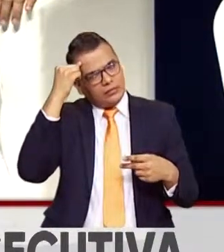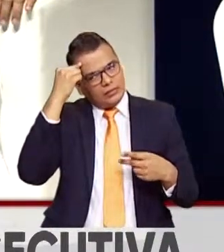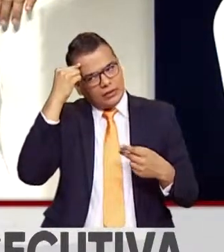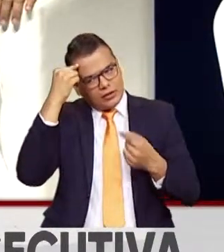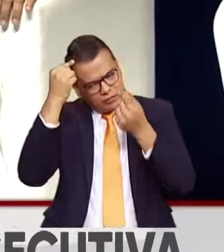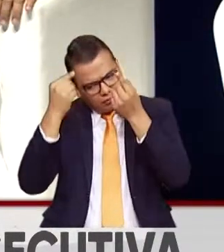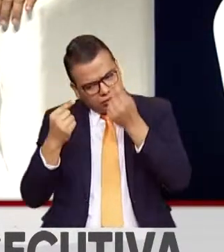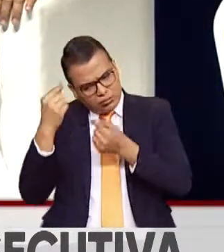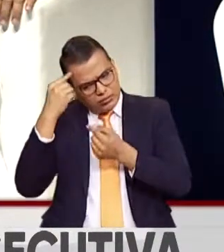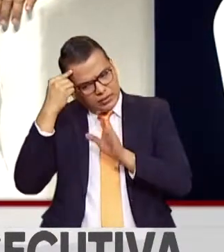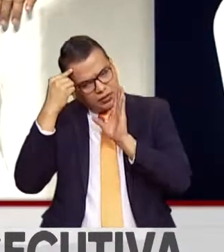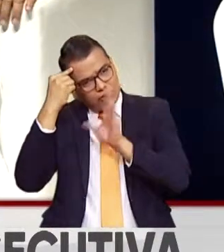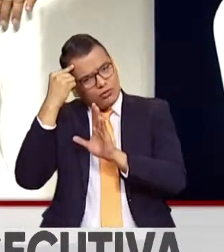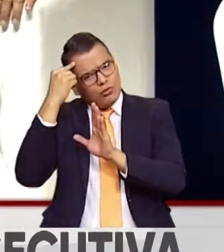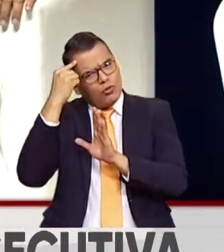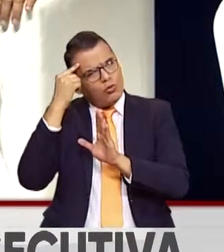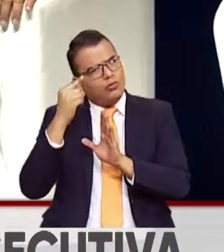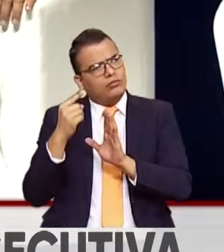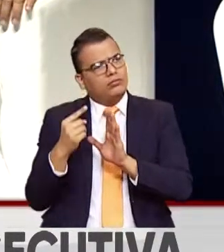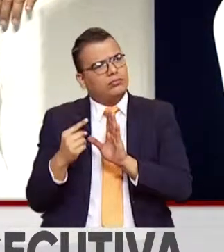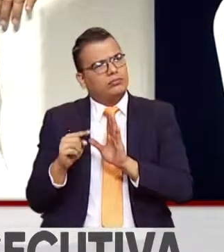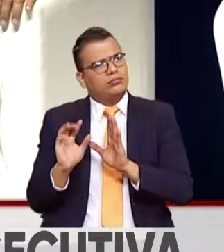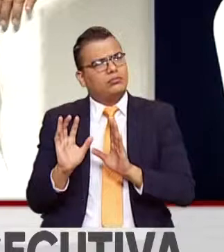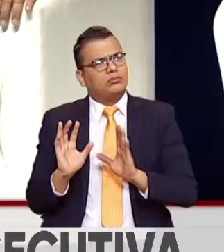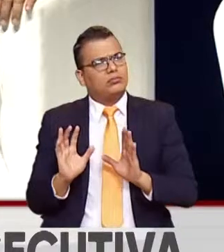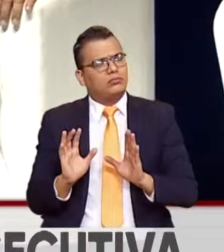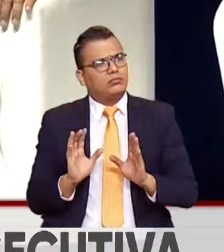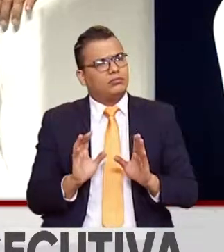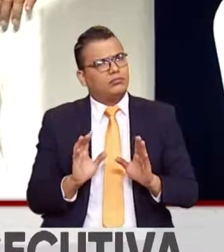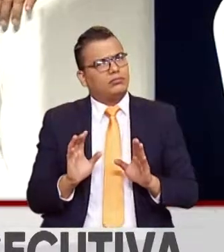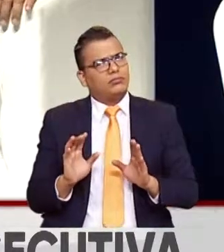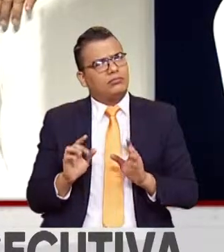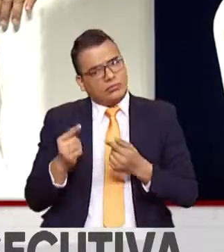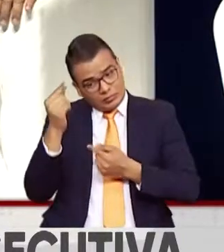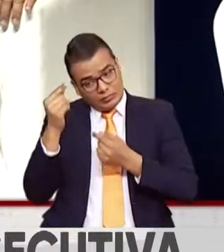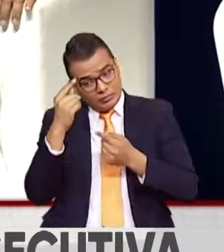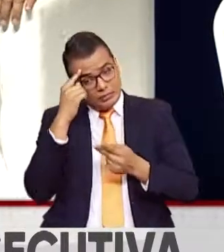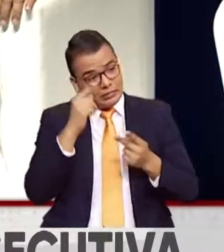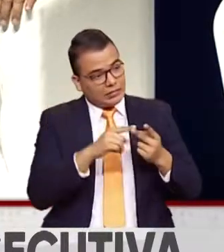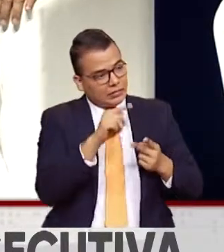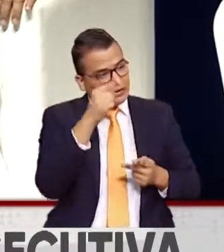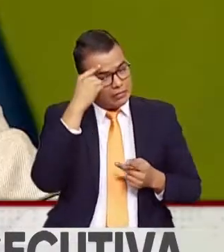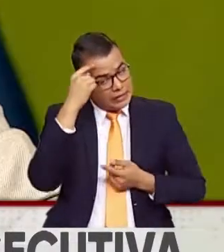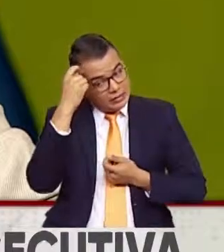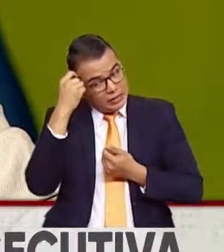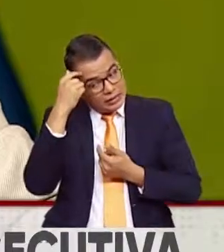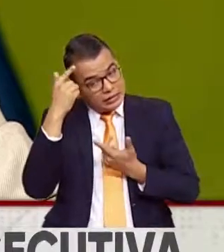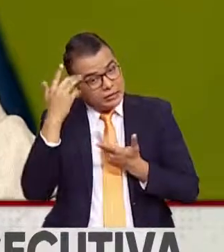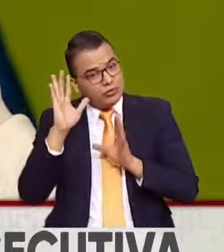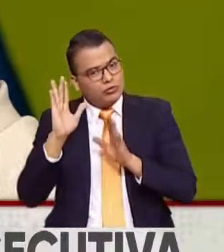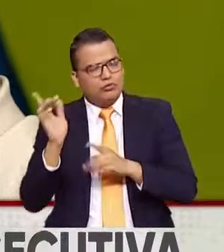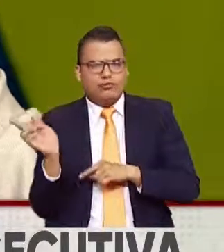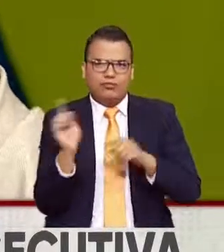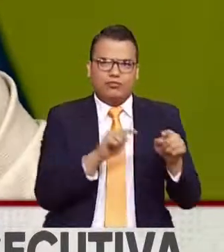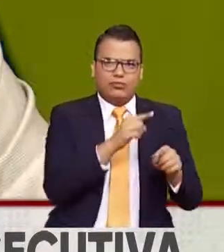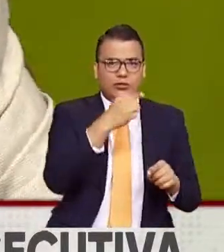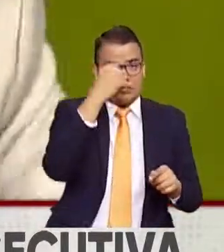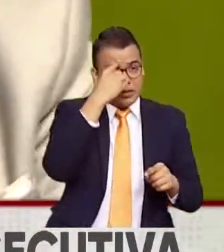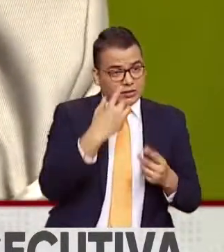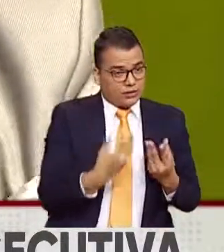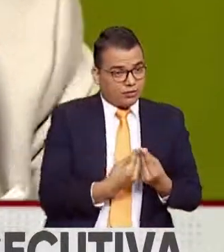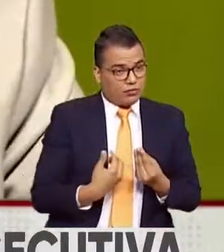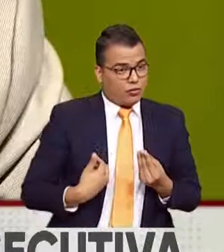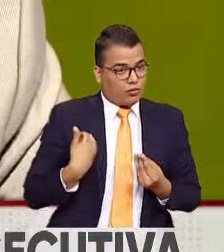su ideología dentro de su proyecto futbolístico usted pensó en la cantera en la masía si es así